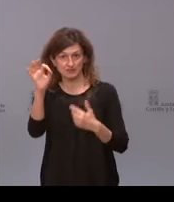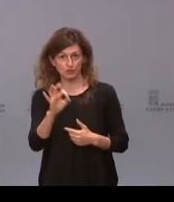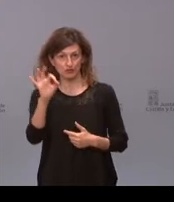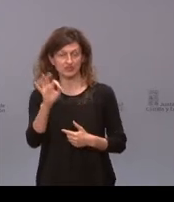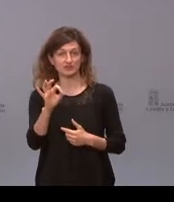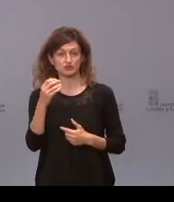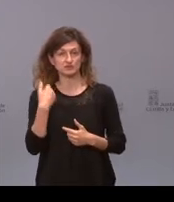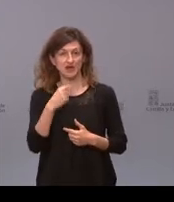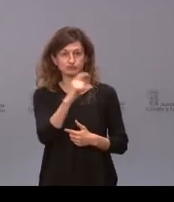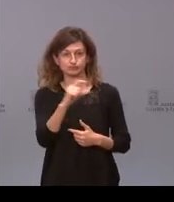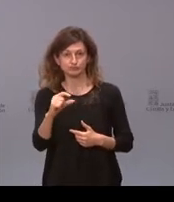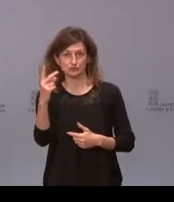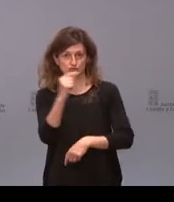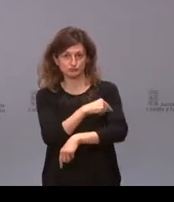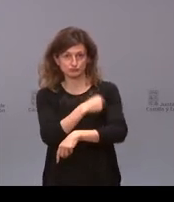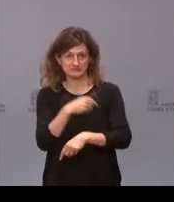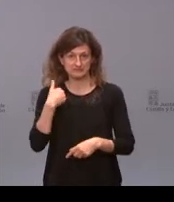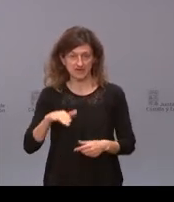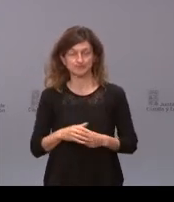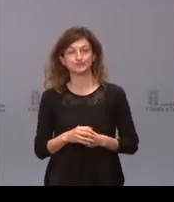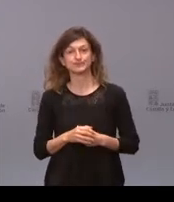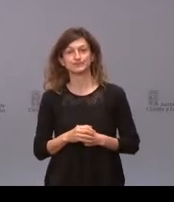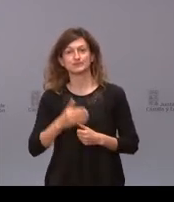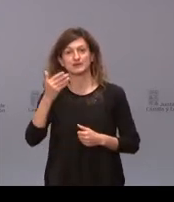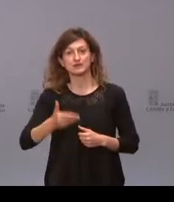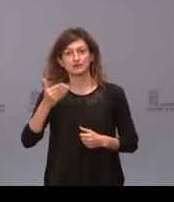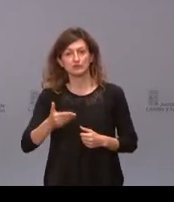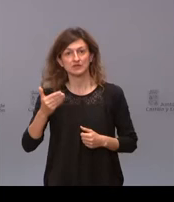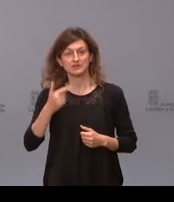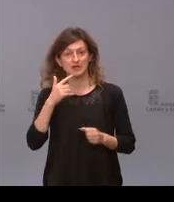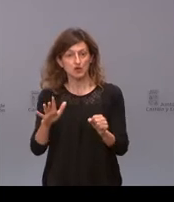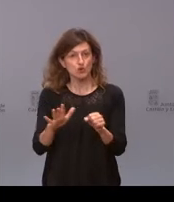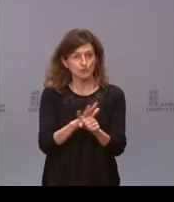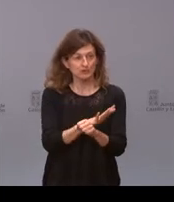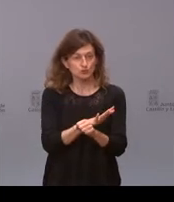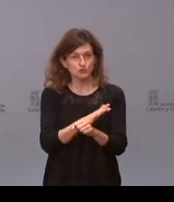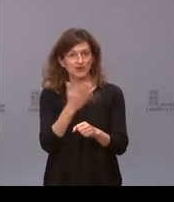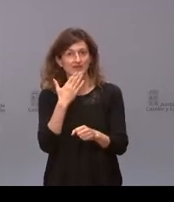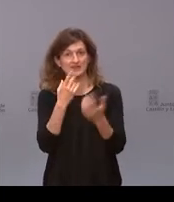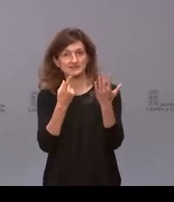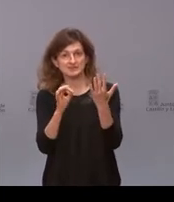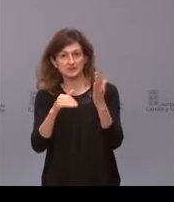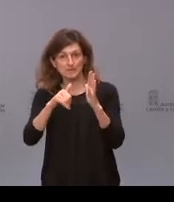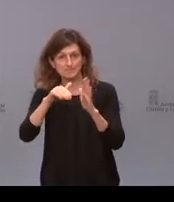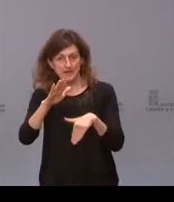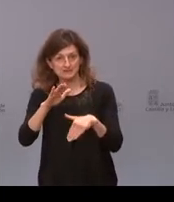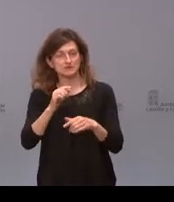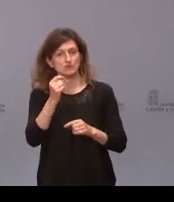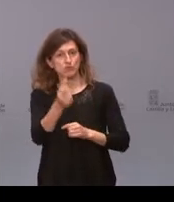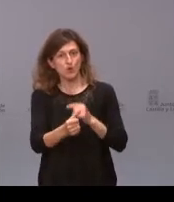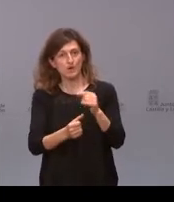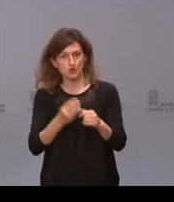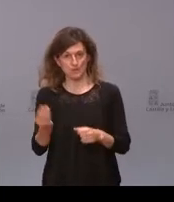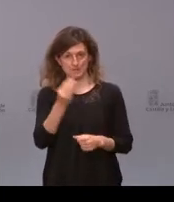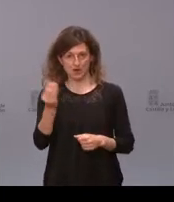tienen ya las 2 dosis administradas y lo importante es que ya la cobertura en mayores de 60 años va progresando mucho